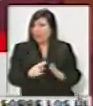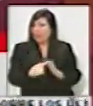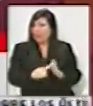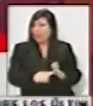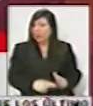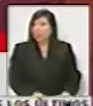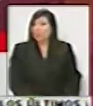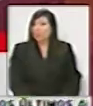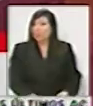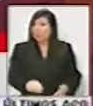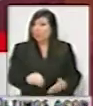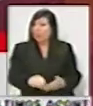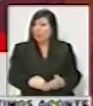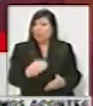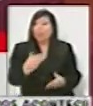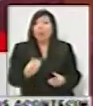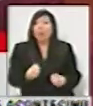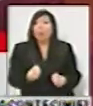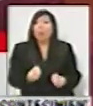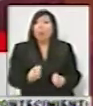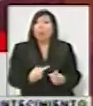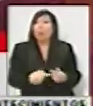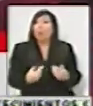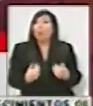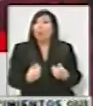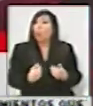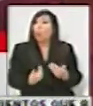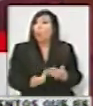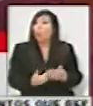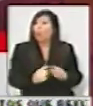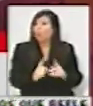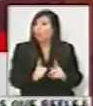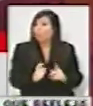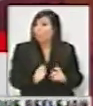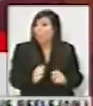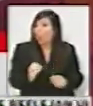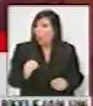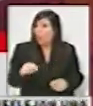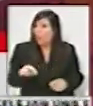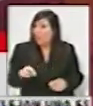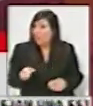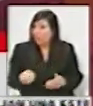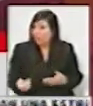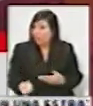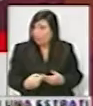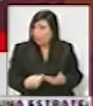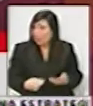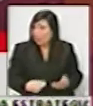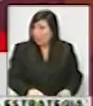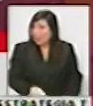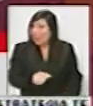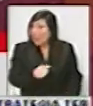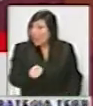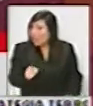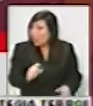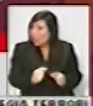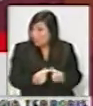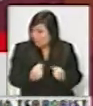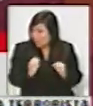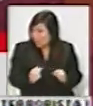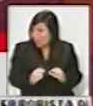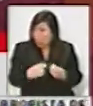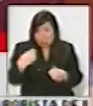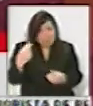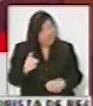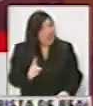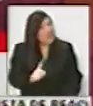registro, que consiguieron a saber cómo, porque ahora tenemos nuevos cuestionamientos a la OMPE sobre el proceso de recolección de firmas? ¿Esos partidos son partidos?